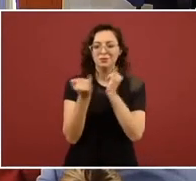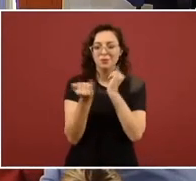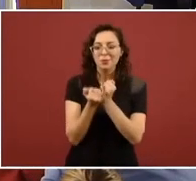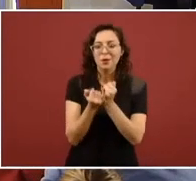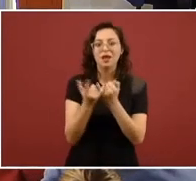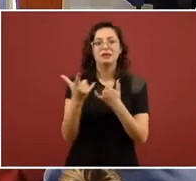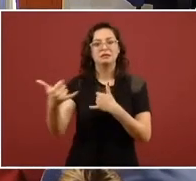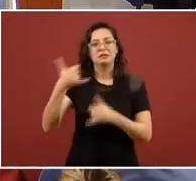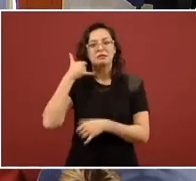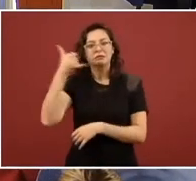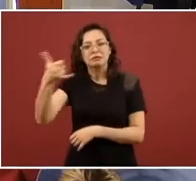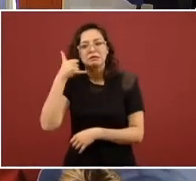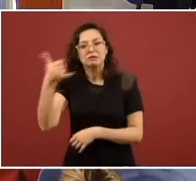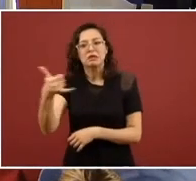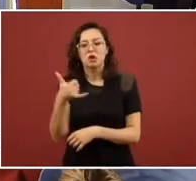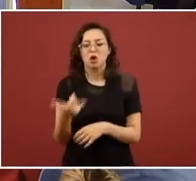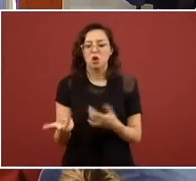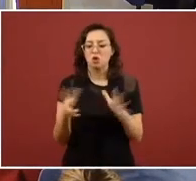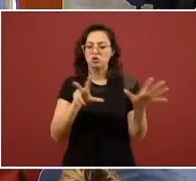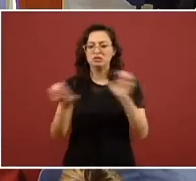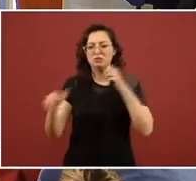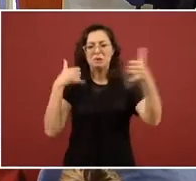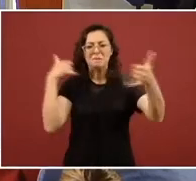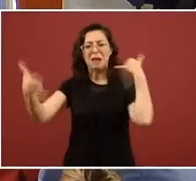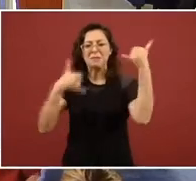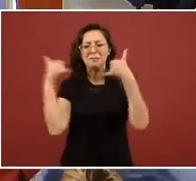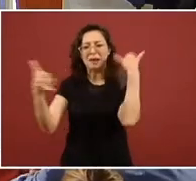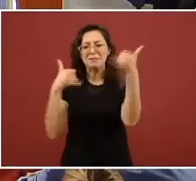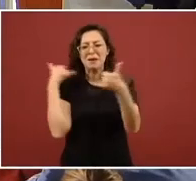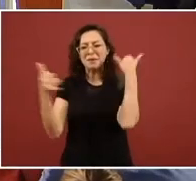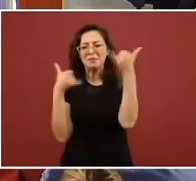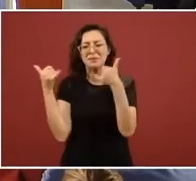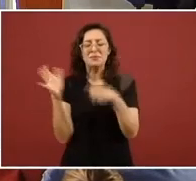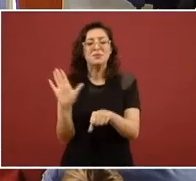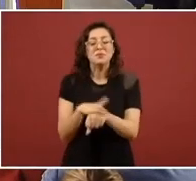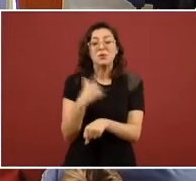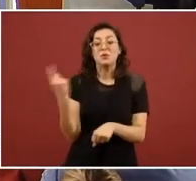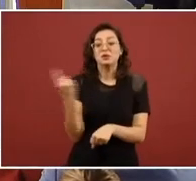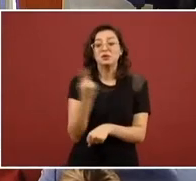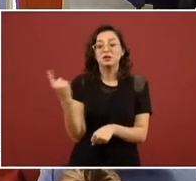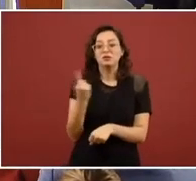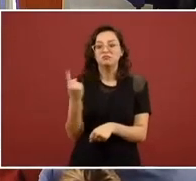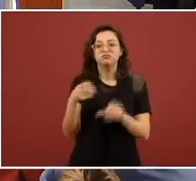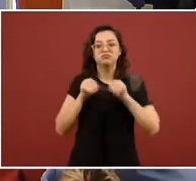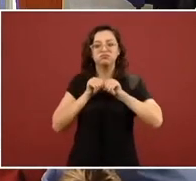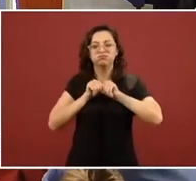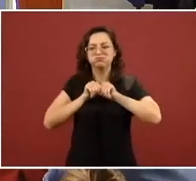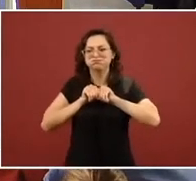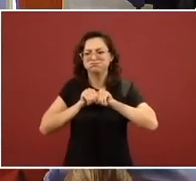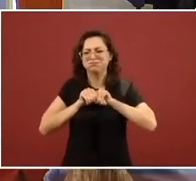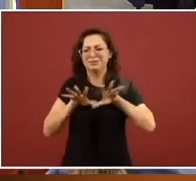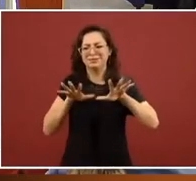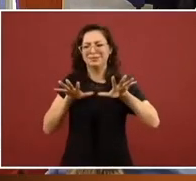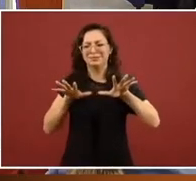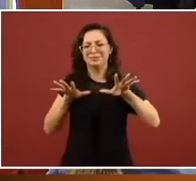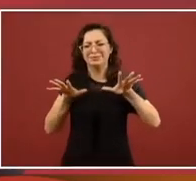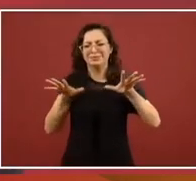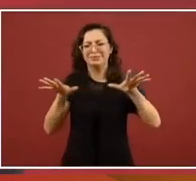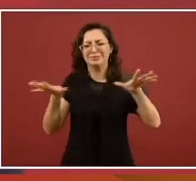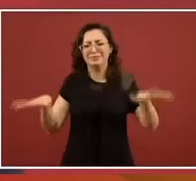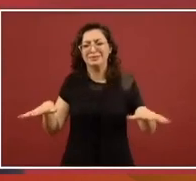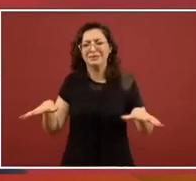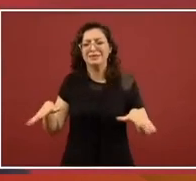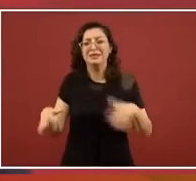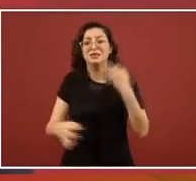atención telefónica, el número 800, y esto fue derivado de que circuló prolíficamente en las redes sociales una